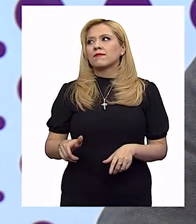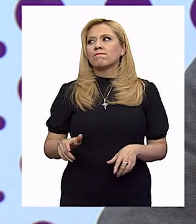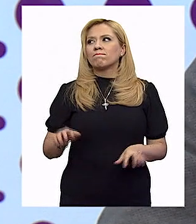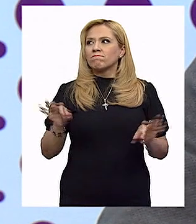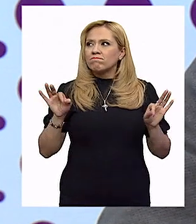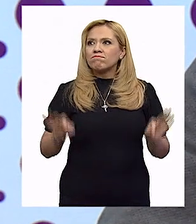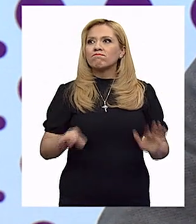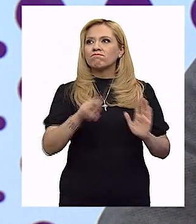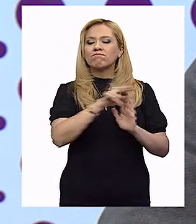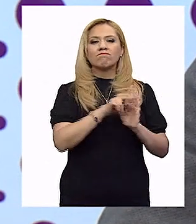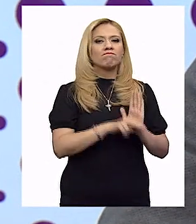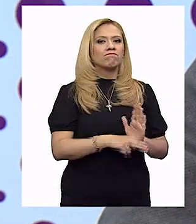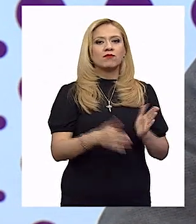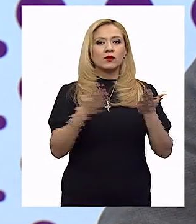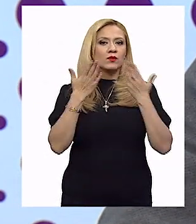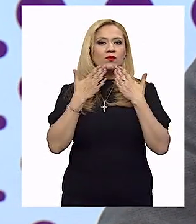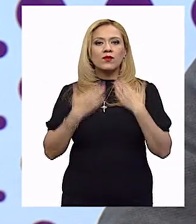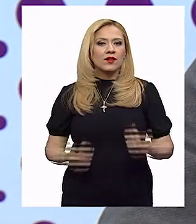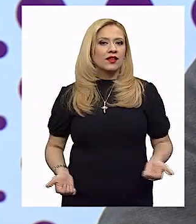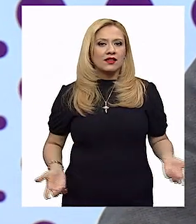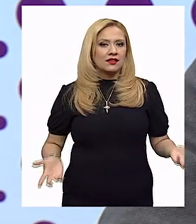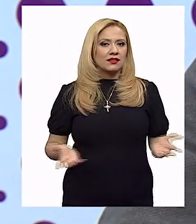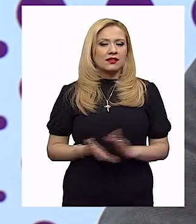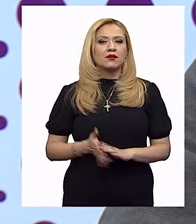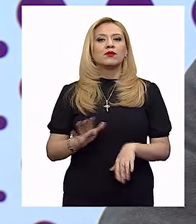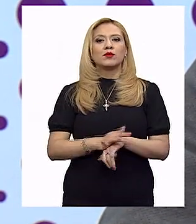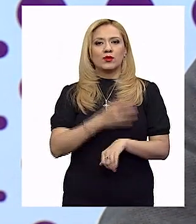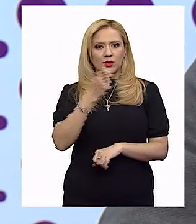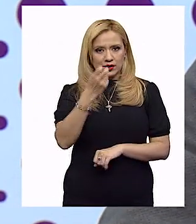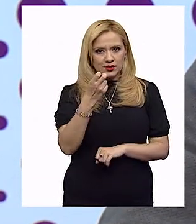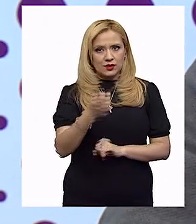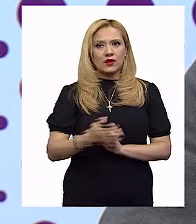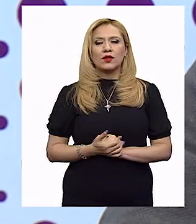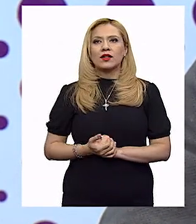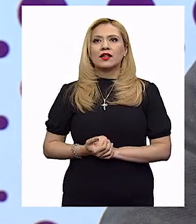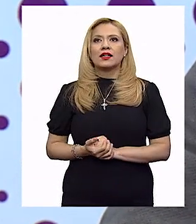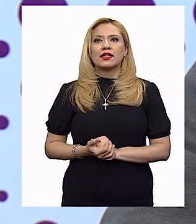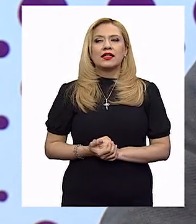marco de protección en ese aspecto y por lo tanto,